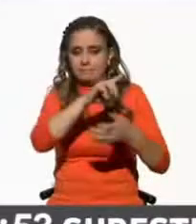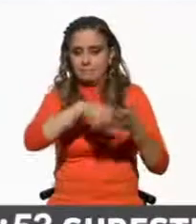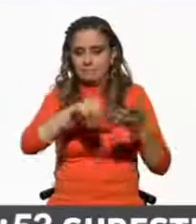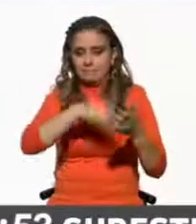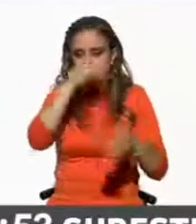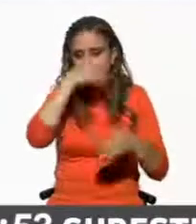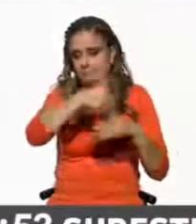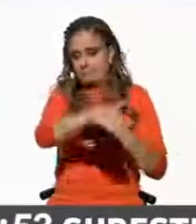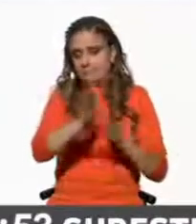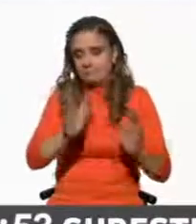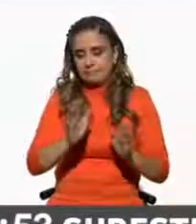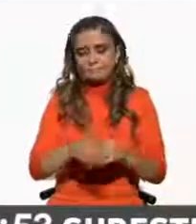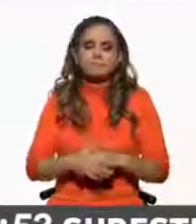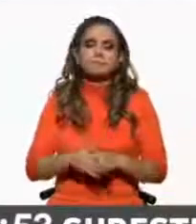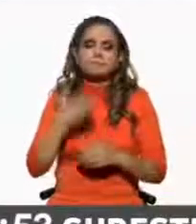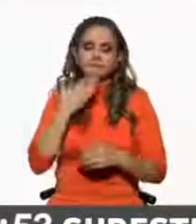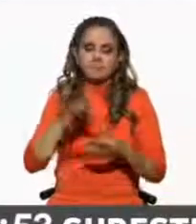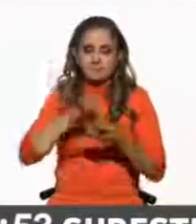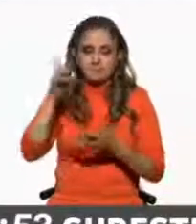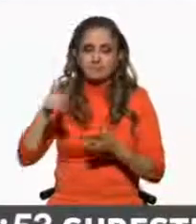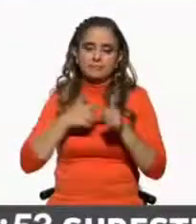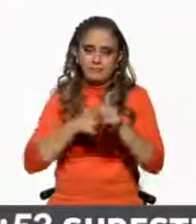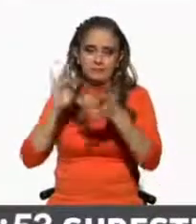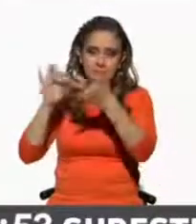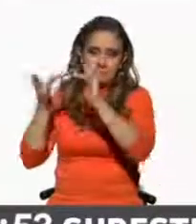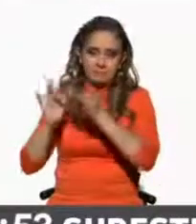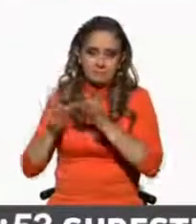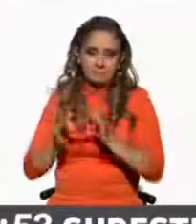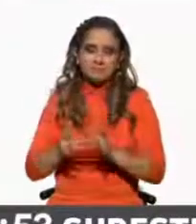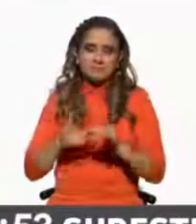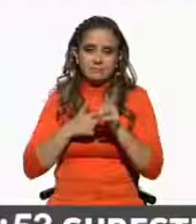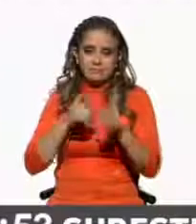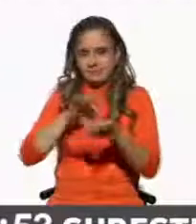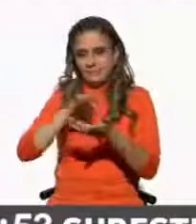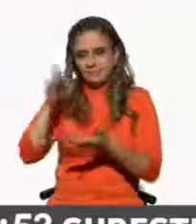Gracias, Paco, te mando un abrazo, te seguimos en redes y en Parametría.